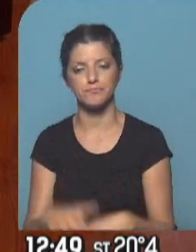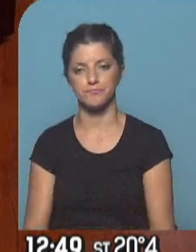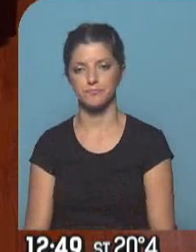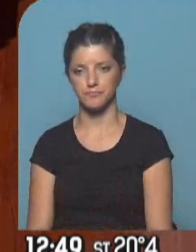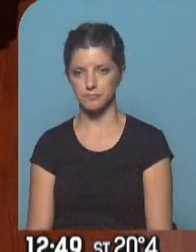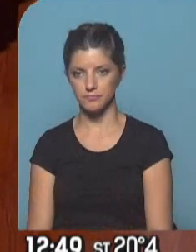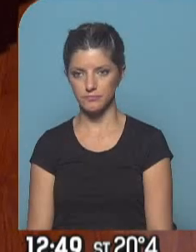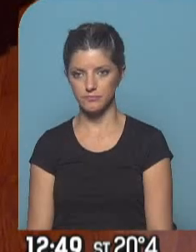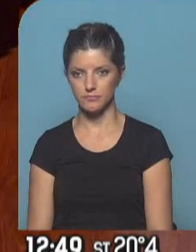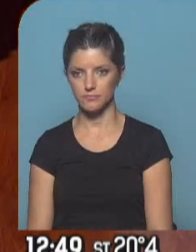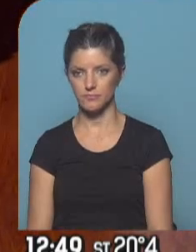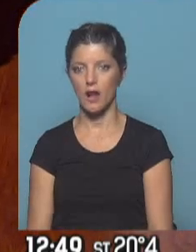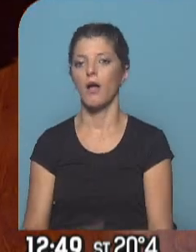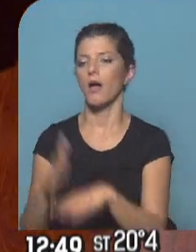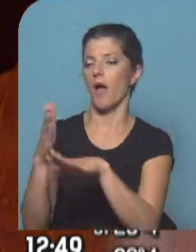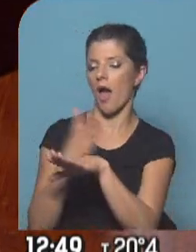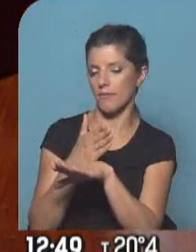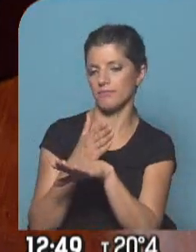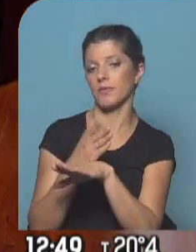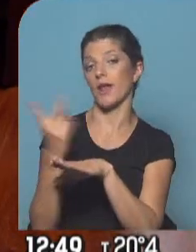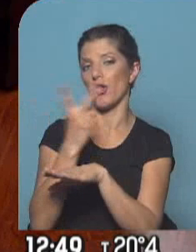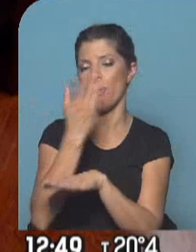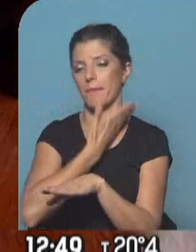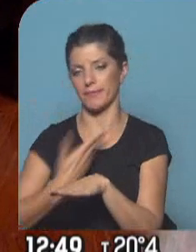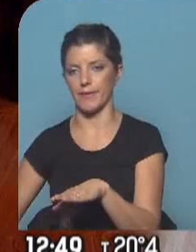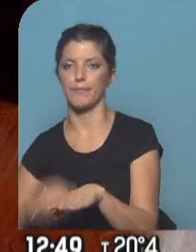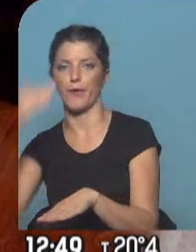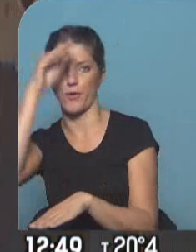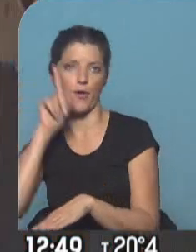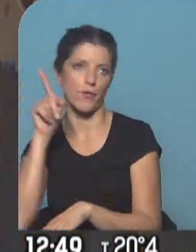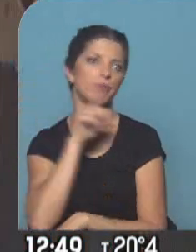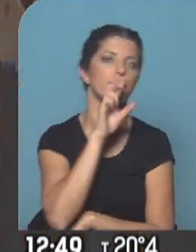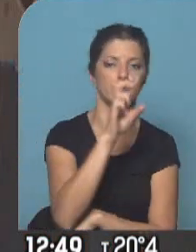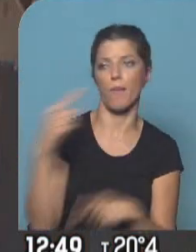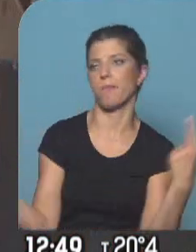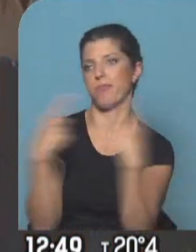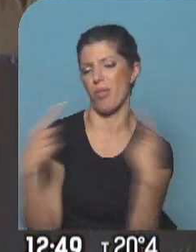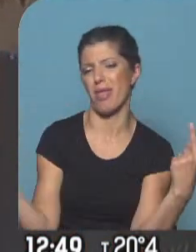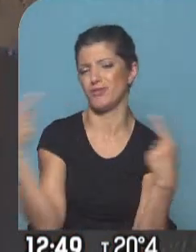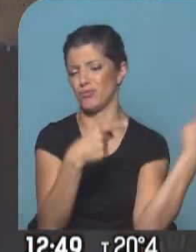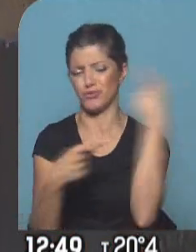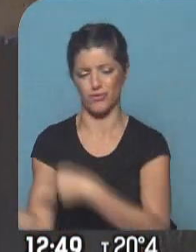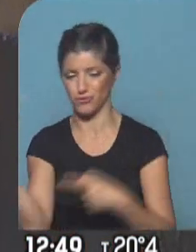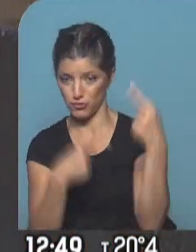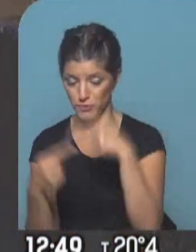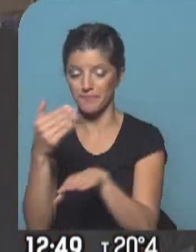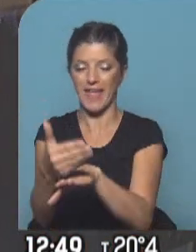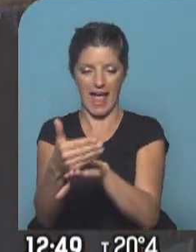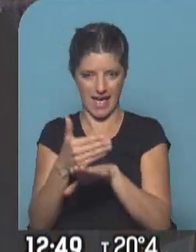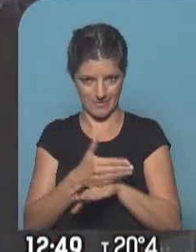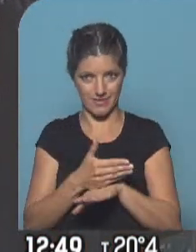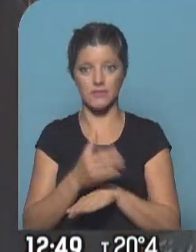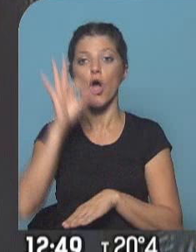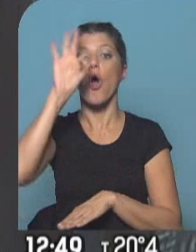este intercambio de insultos entre el líder norcoreano y Donald Trump, las Naciones Unidas, el Consejo de Seguridad,